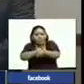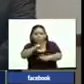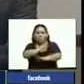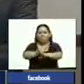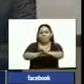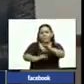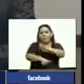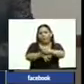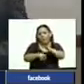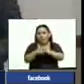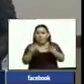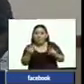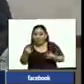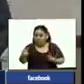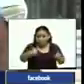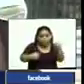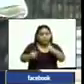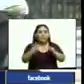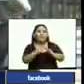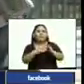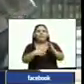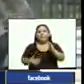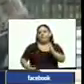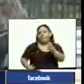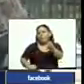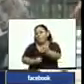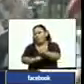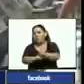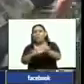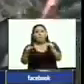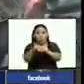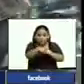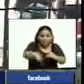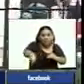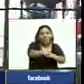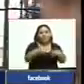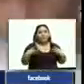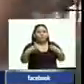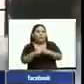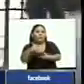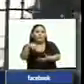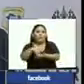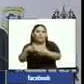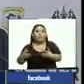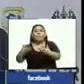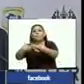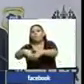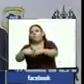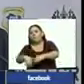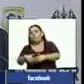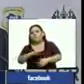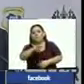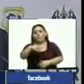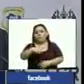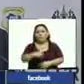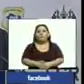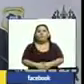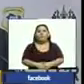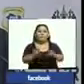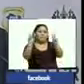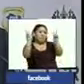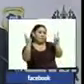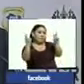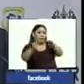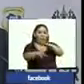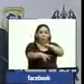apoyo no sólo de la institucionalidad, sino también de la sociedad civil y del sector empresarial. La corrupción